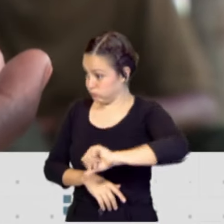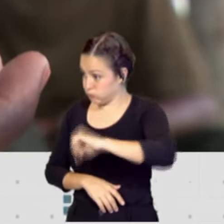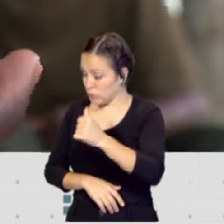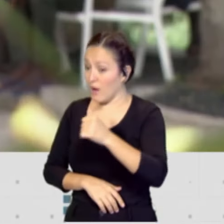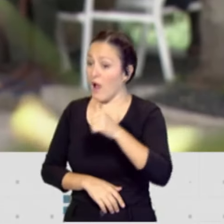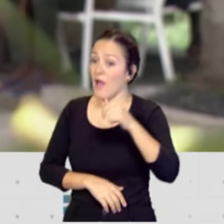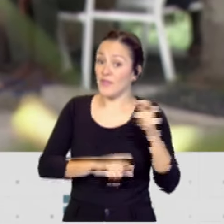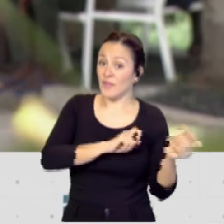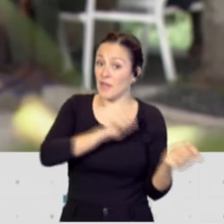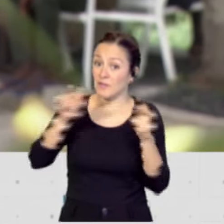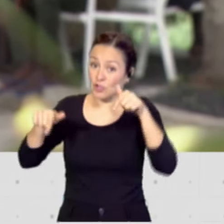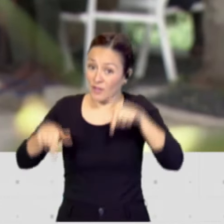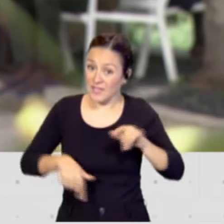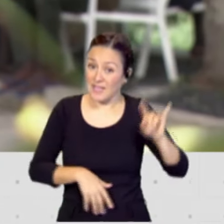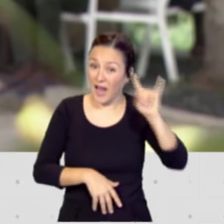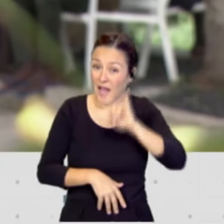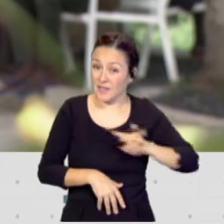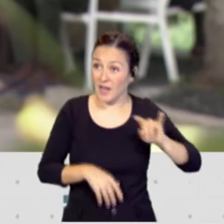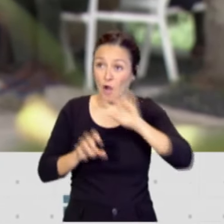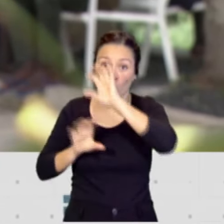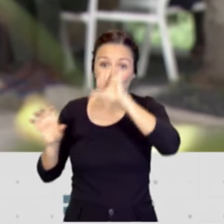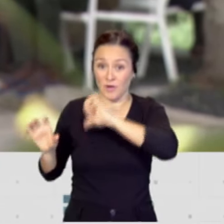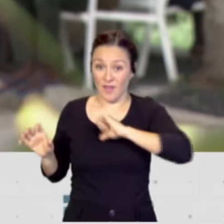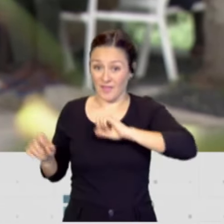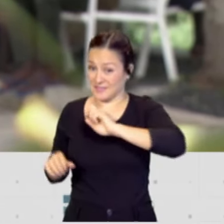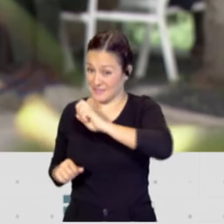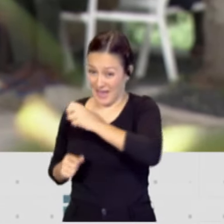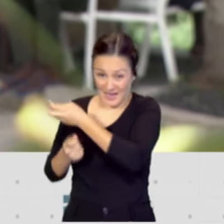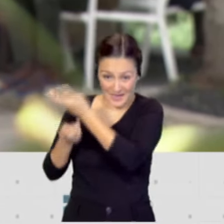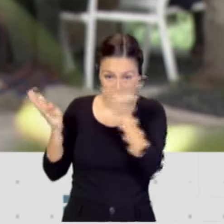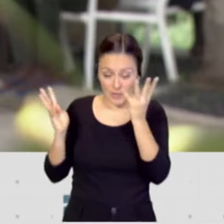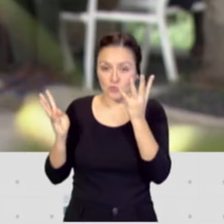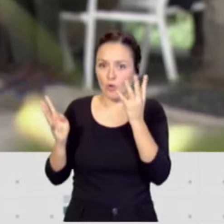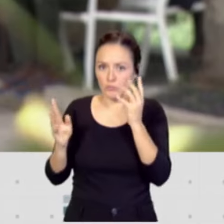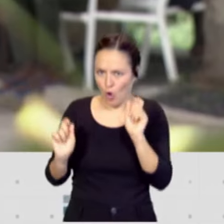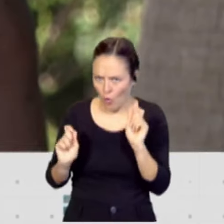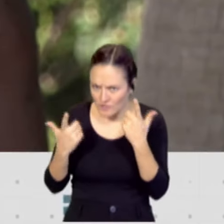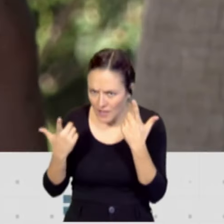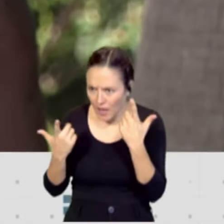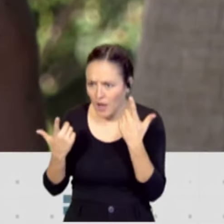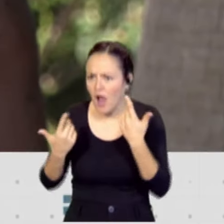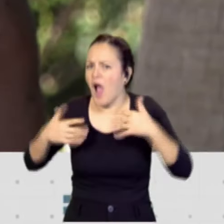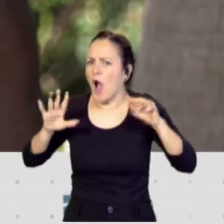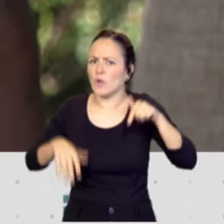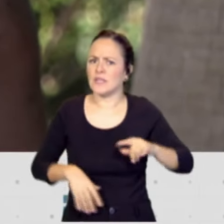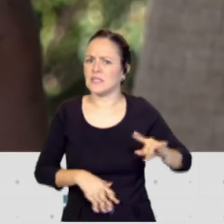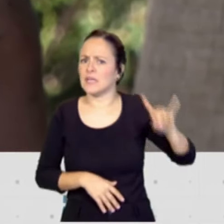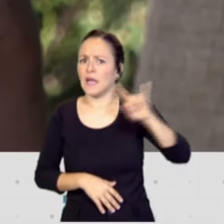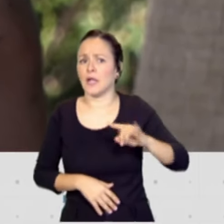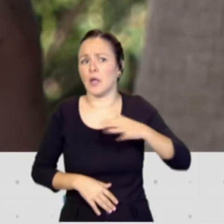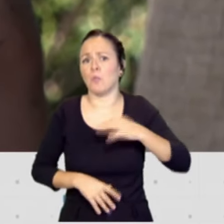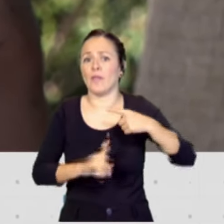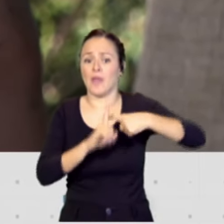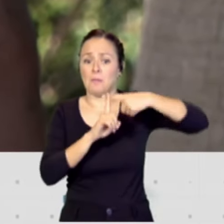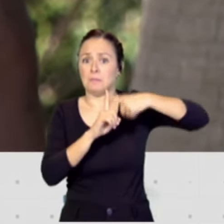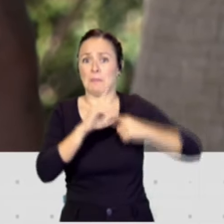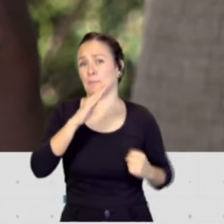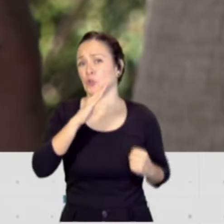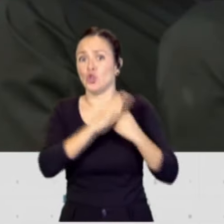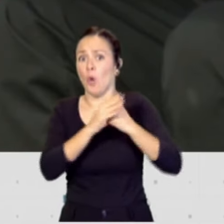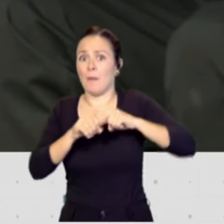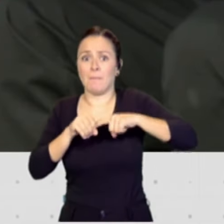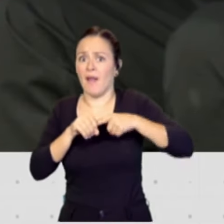al resto de comunidades serán automáticamente independientemente de que aquí por ejemplo en nuestro archipiélago No hayamos llegado a lo mejor a ese tope